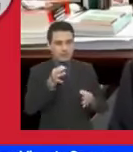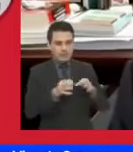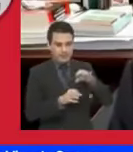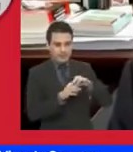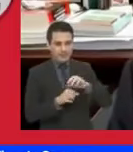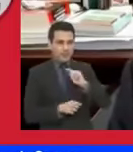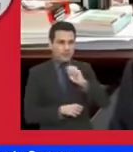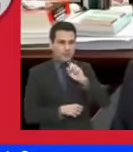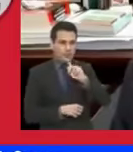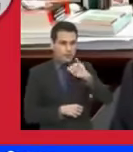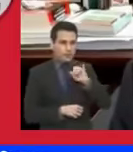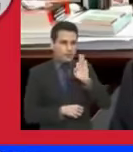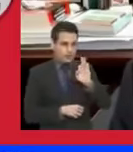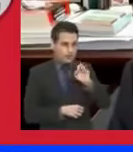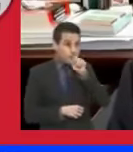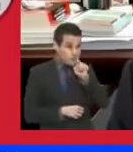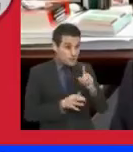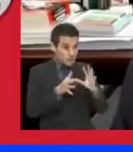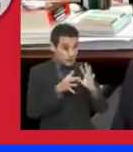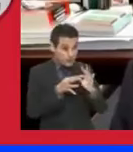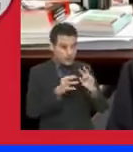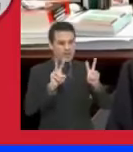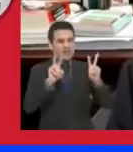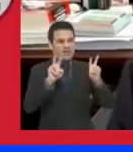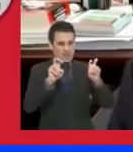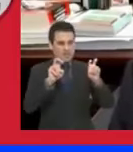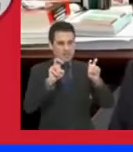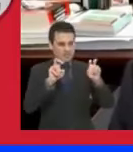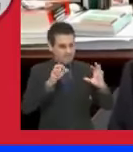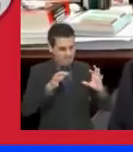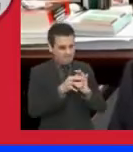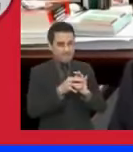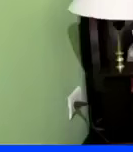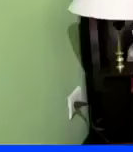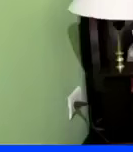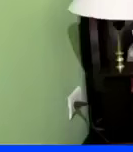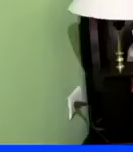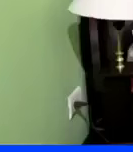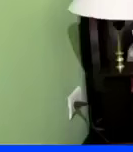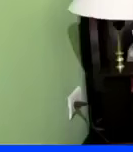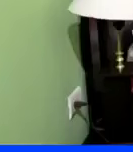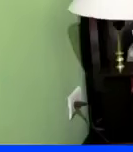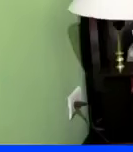Federal de la Federación, en la sentencia del día de ayer.